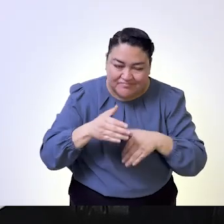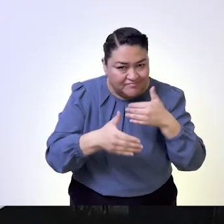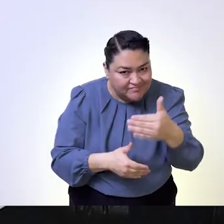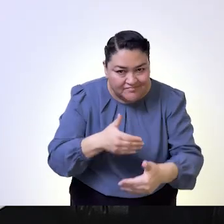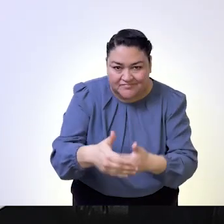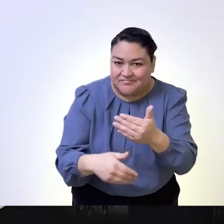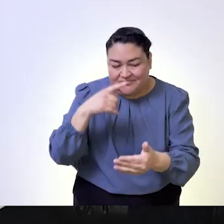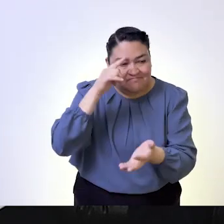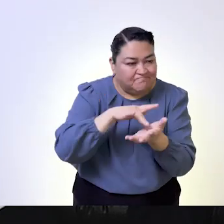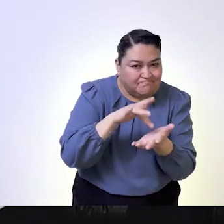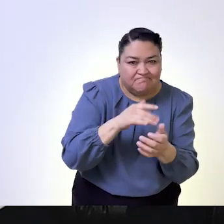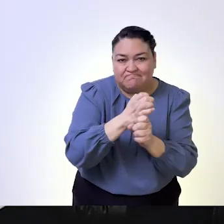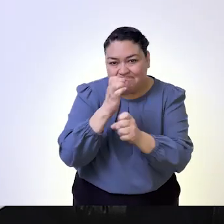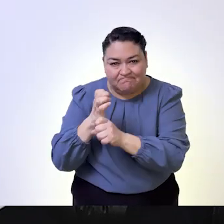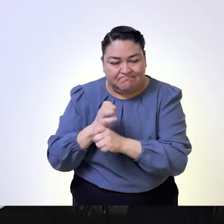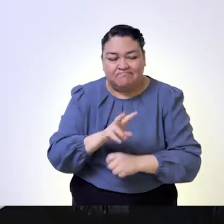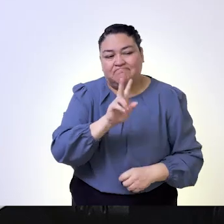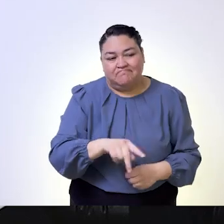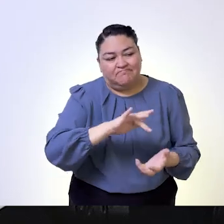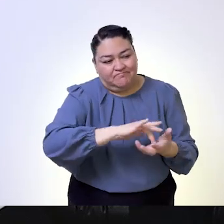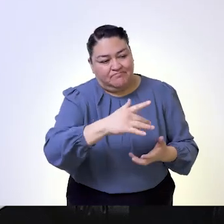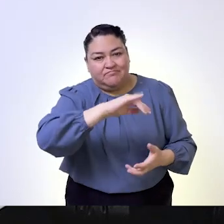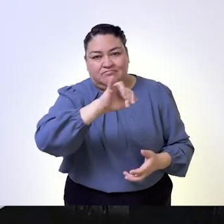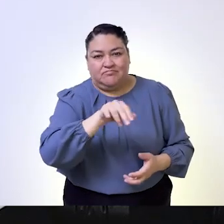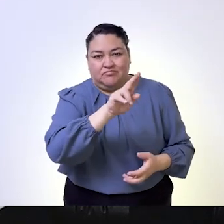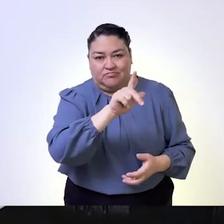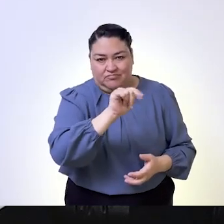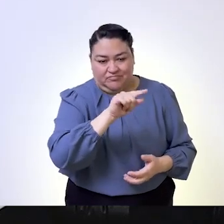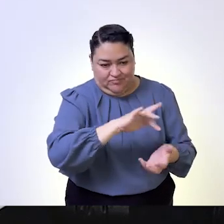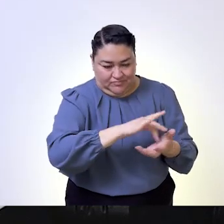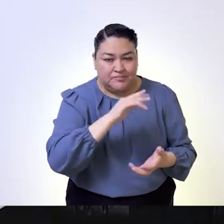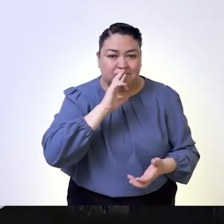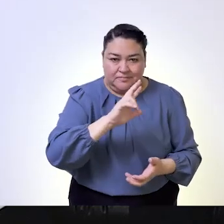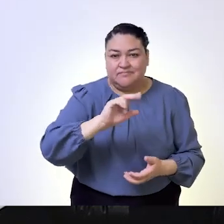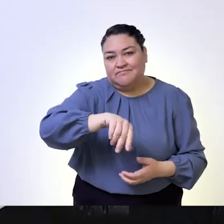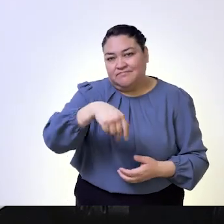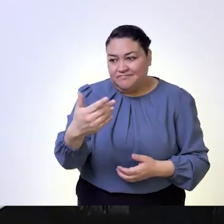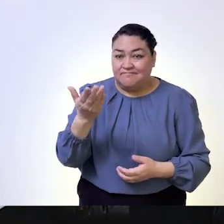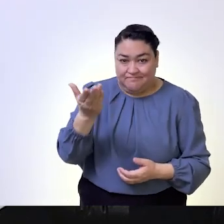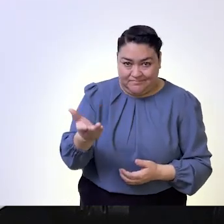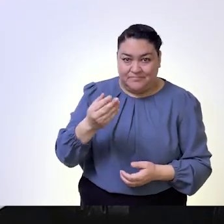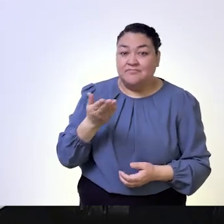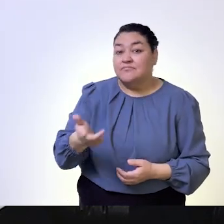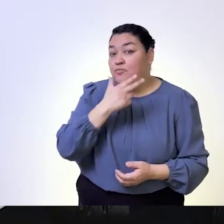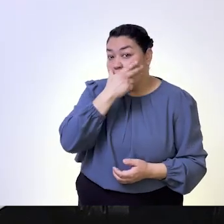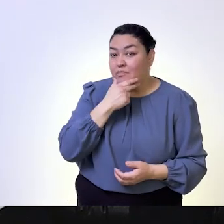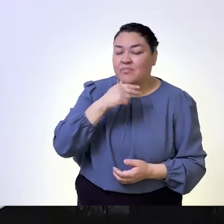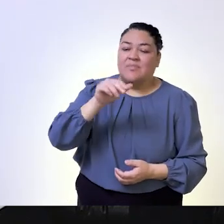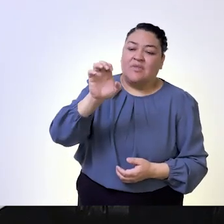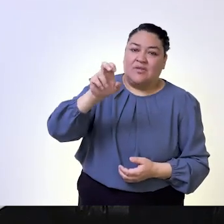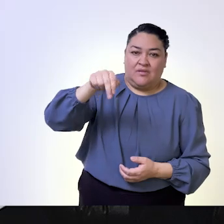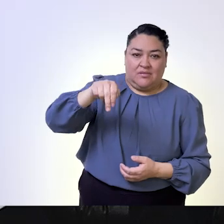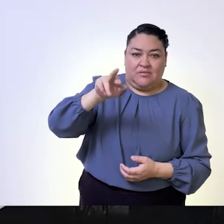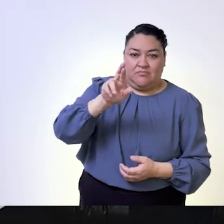siga trabajando en esta labor. Muchísimas gracias, Julia, te agradezco tu respuesta. Y ahora damos paso a la intervención